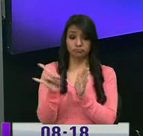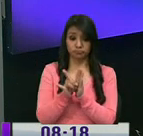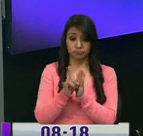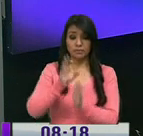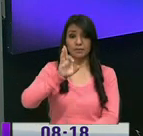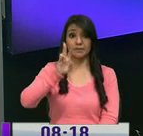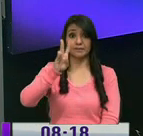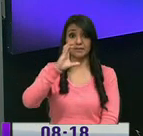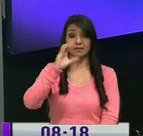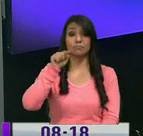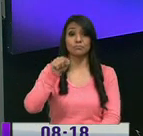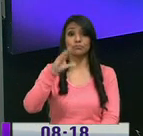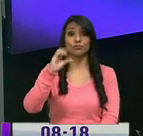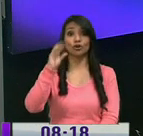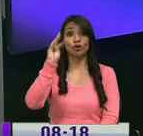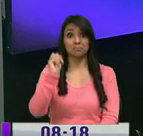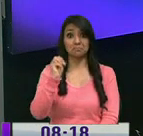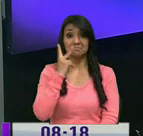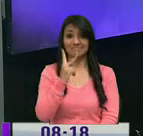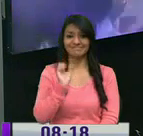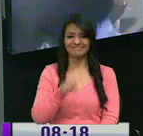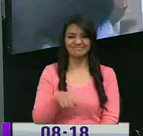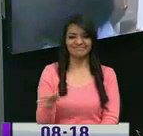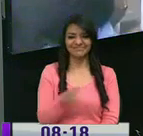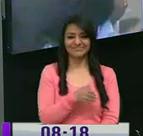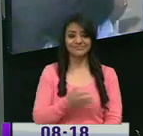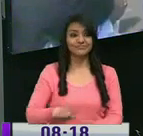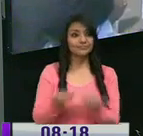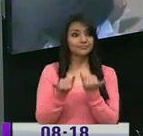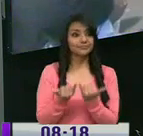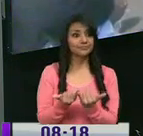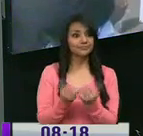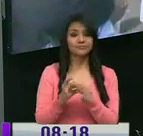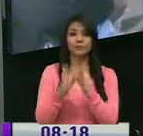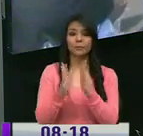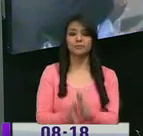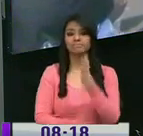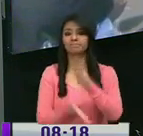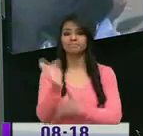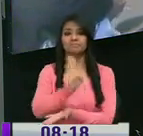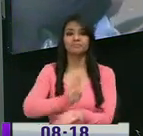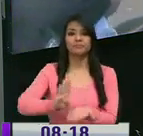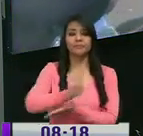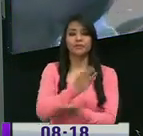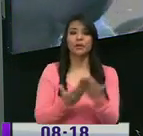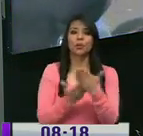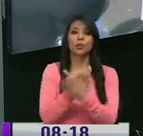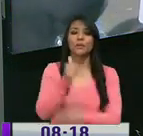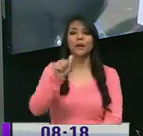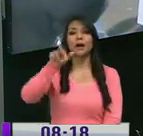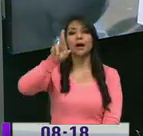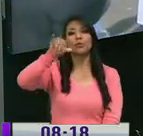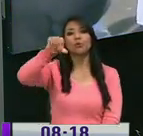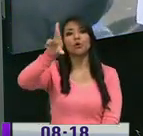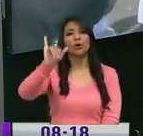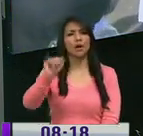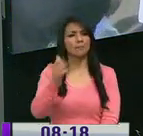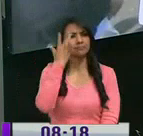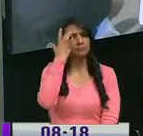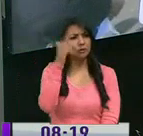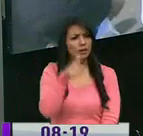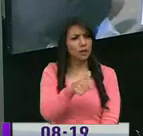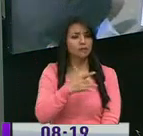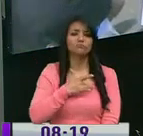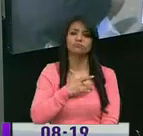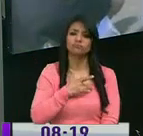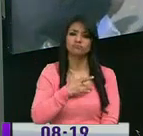tvc.com.es, en señal en vivo y ahí nos puede ver. Sofía Vintimilla se trasladó hasta el barrio Nueva Aurora. ¿Por qué está Sofía? Ella es